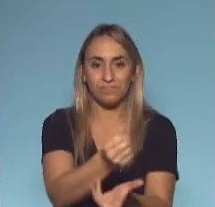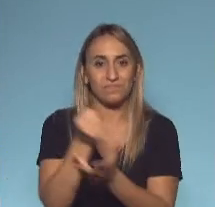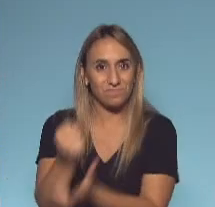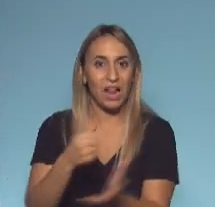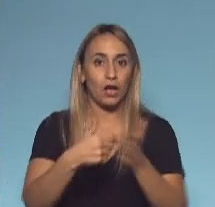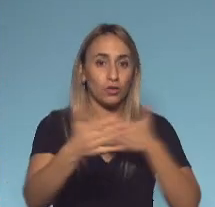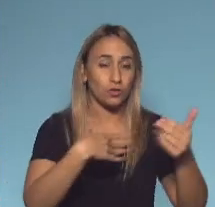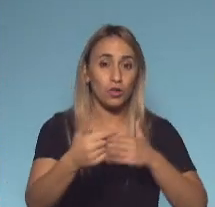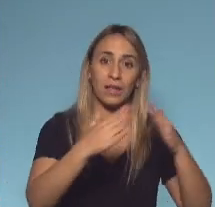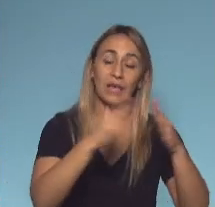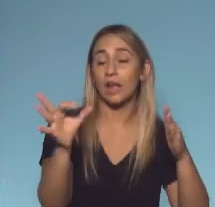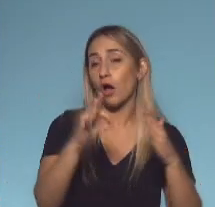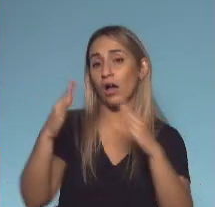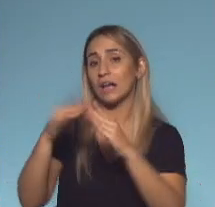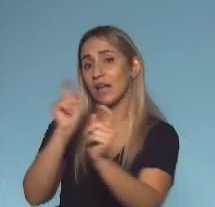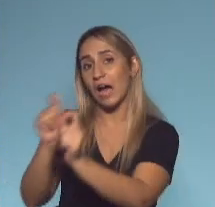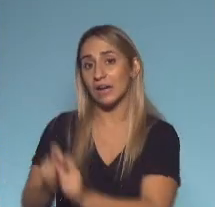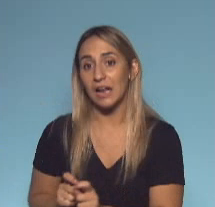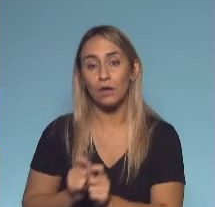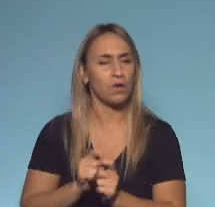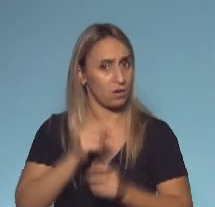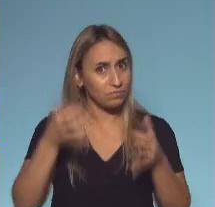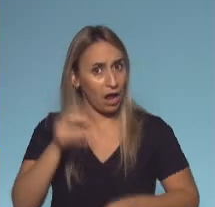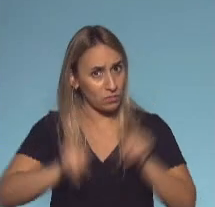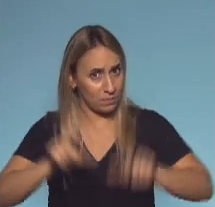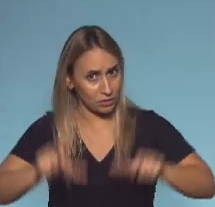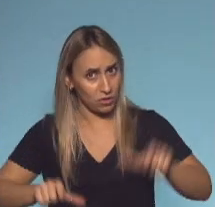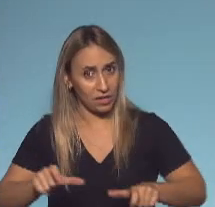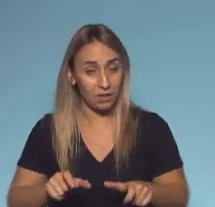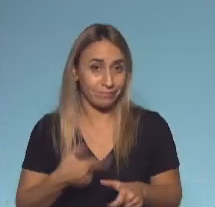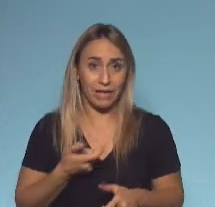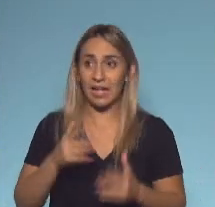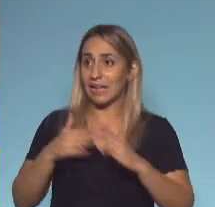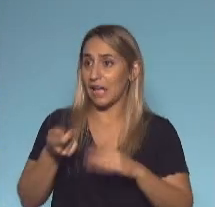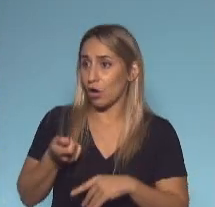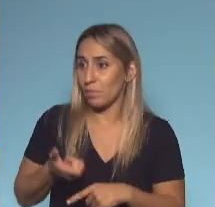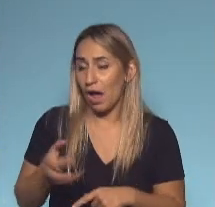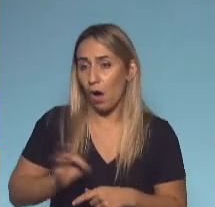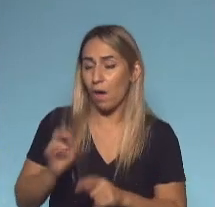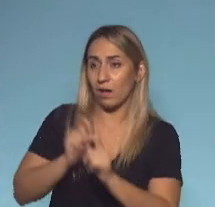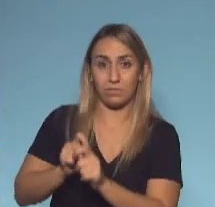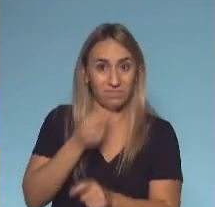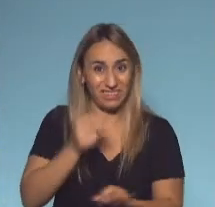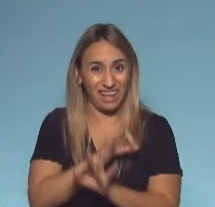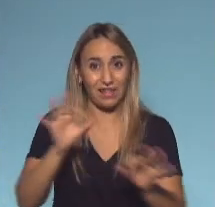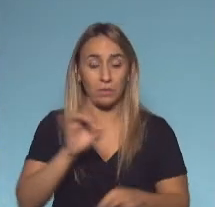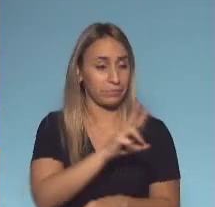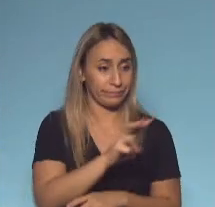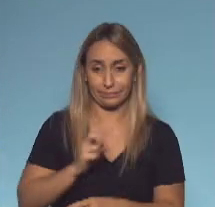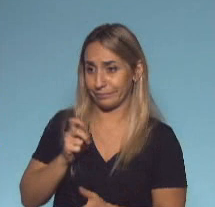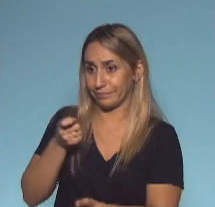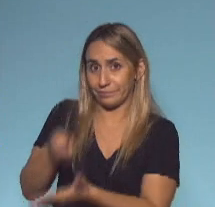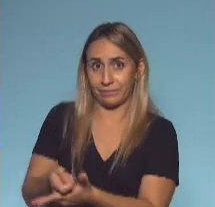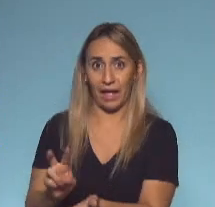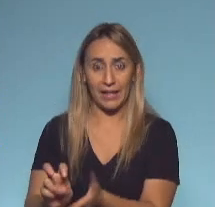para refaccionar hogares, pero hay personas que no tienen ni la posibilidad ni de comprar ni de refaccionar, solamente les alcanza de cerca